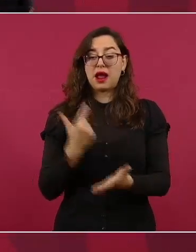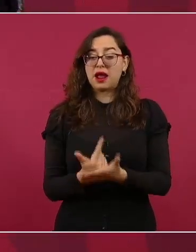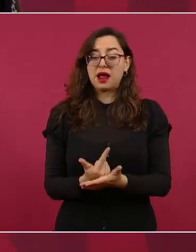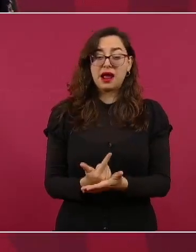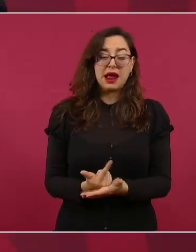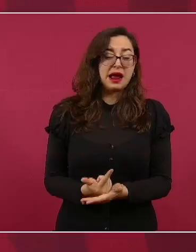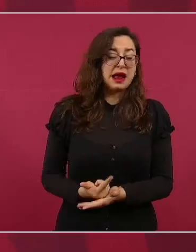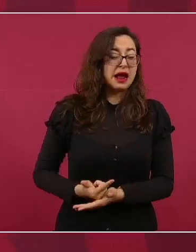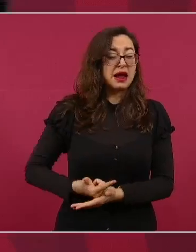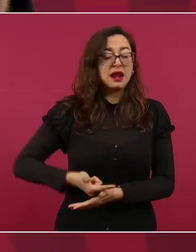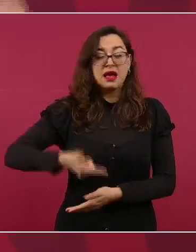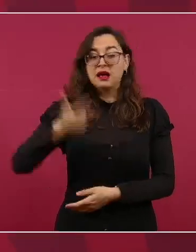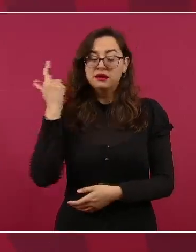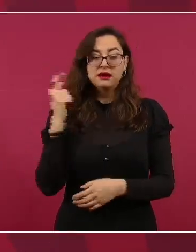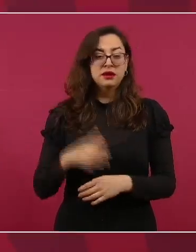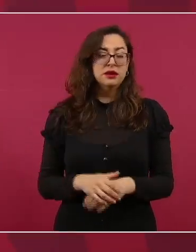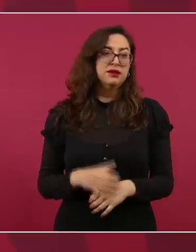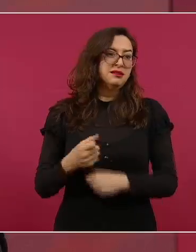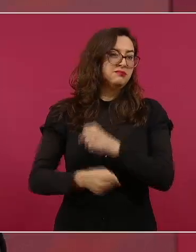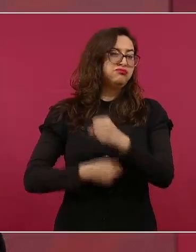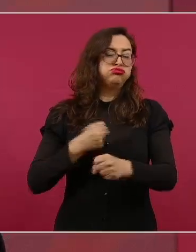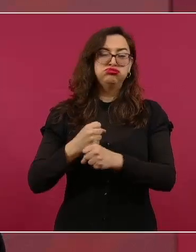desde hace siglos